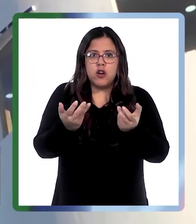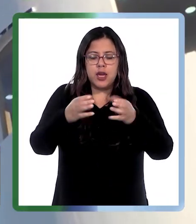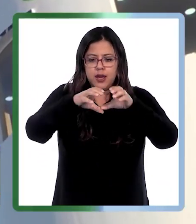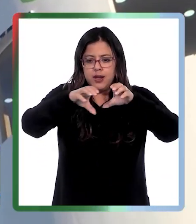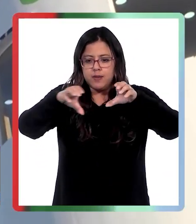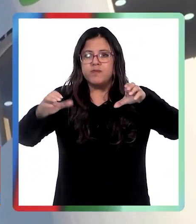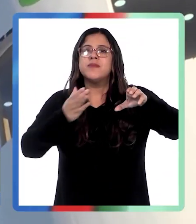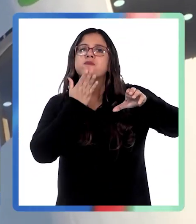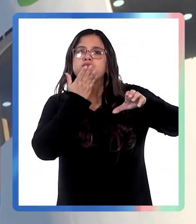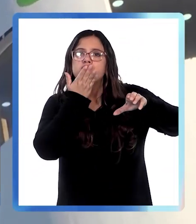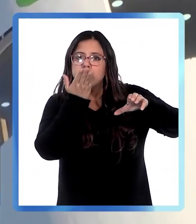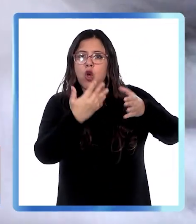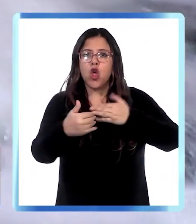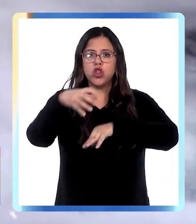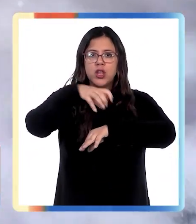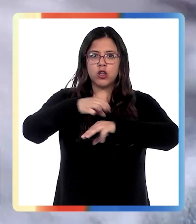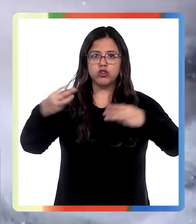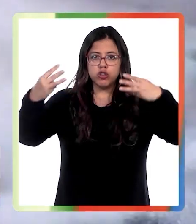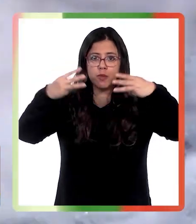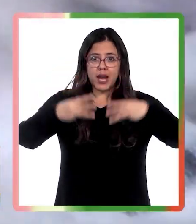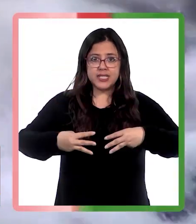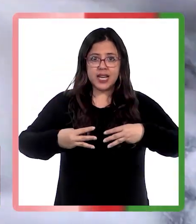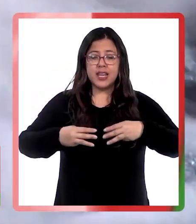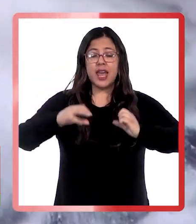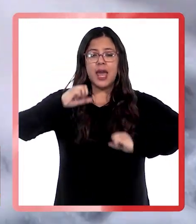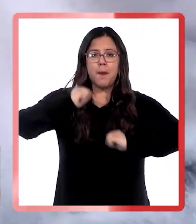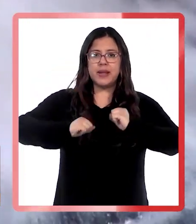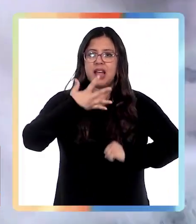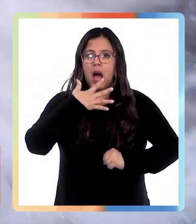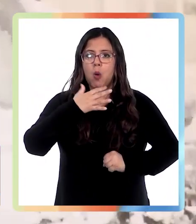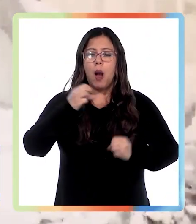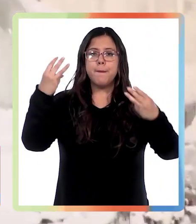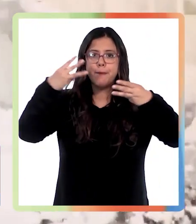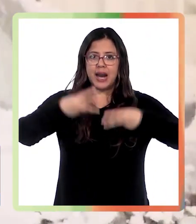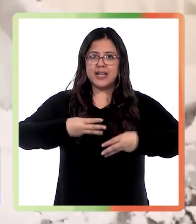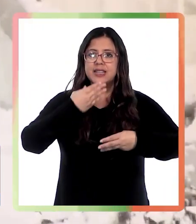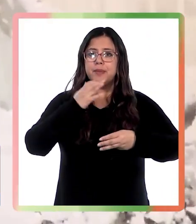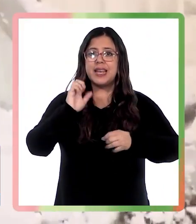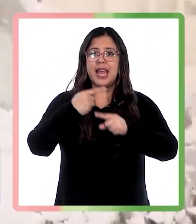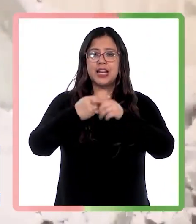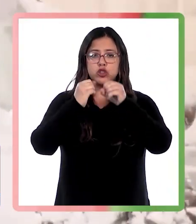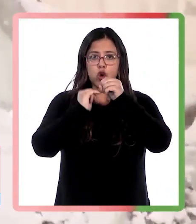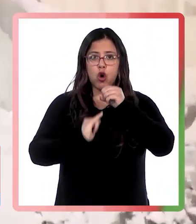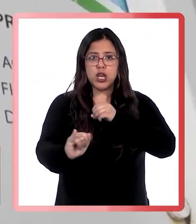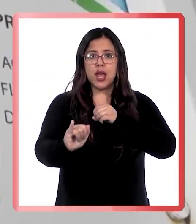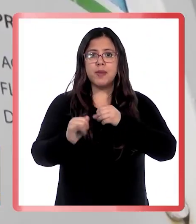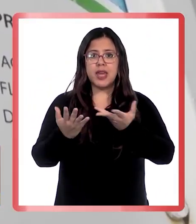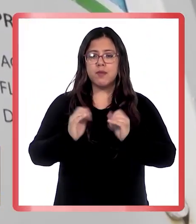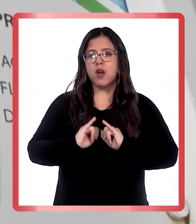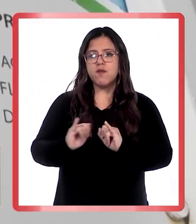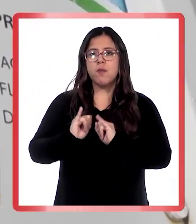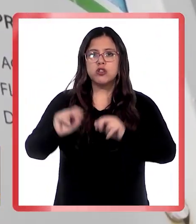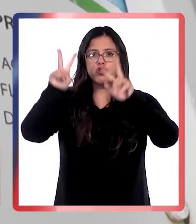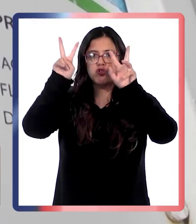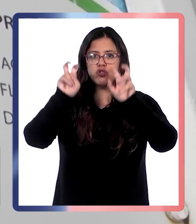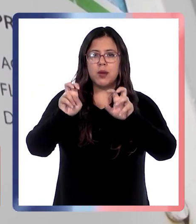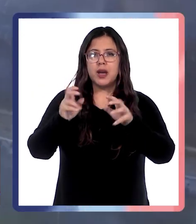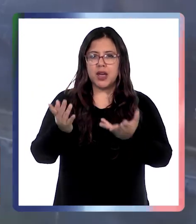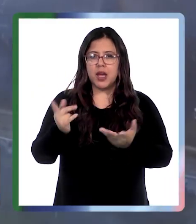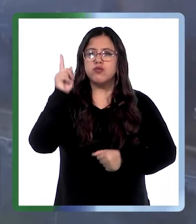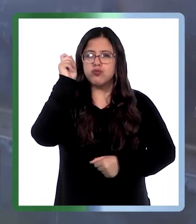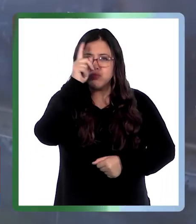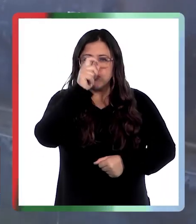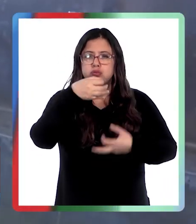que han congelado las cañerías en la región de aguas Magallanes en conjunto coned ofre un nuevo reporte sobre la